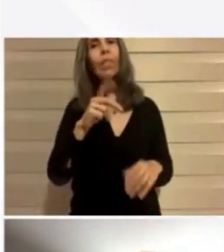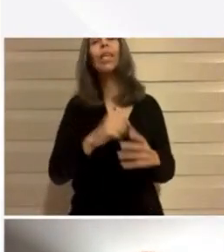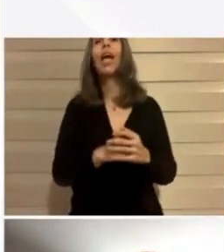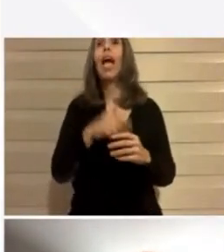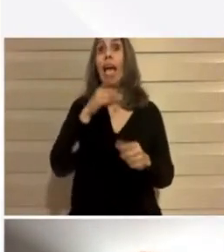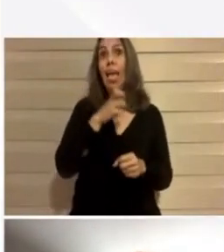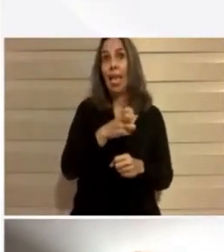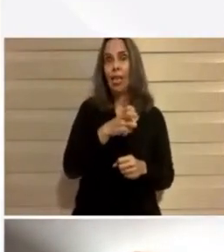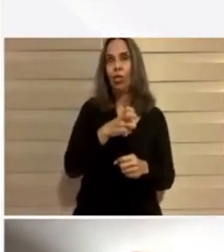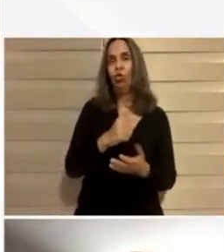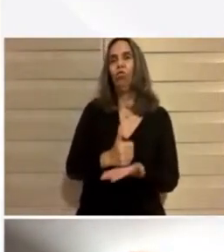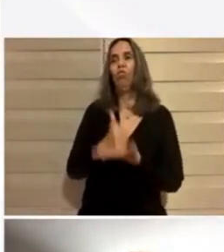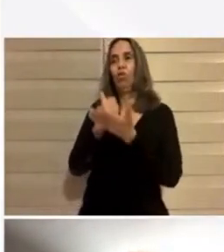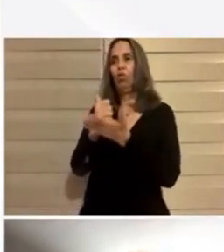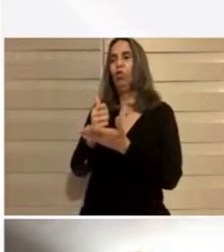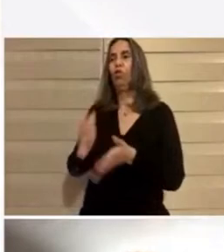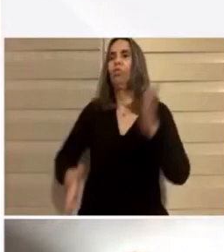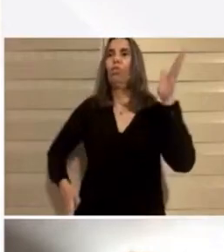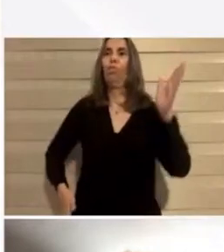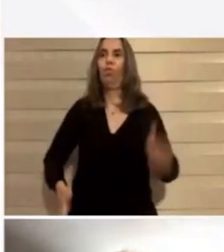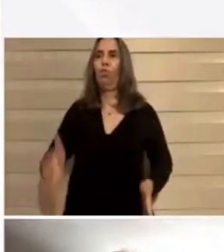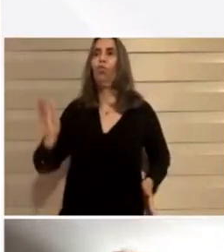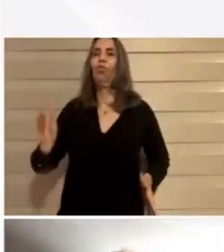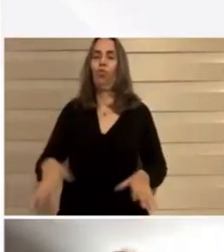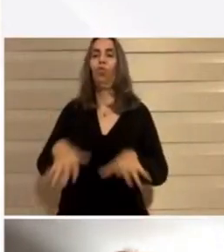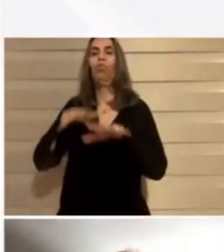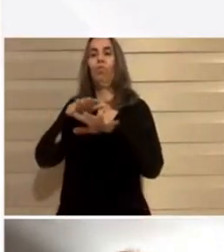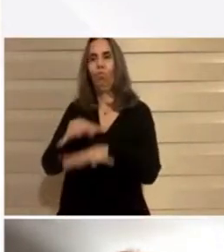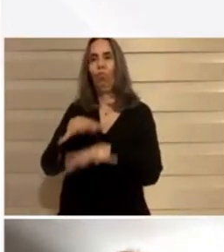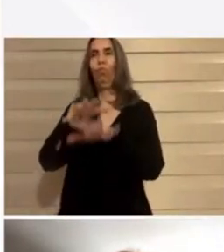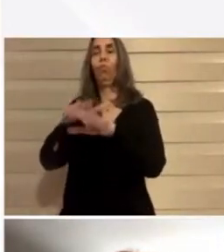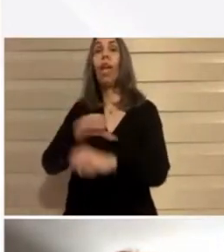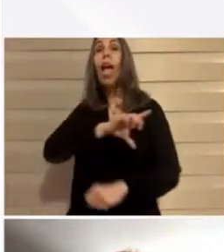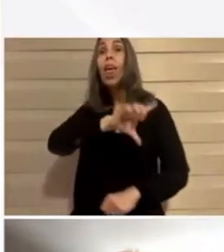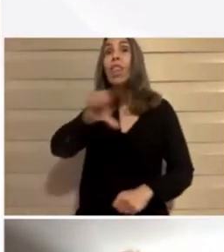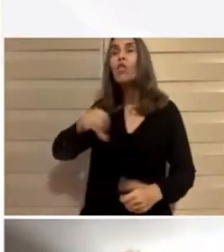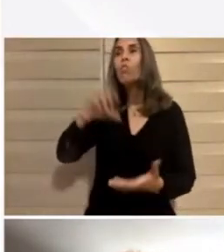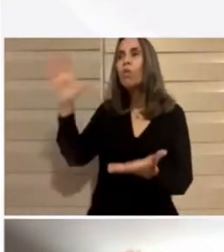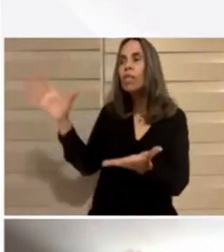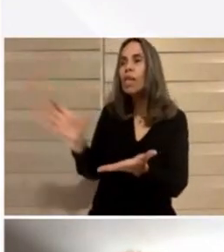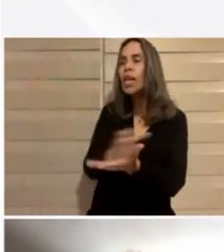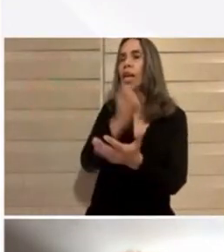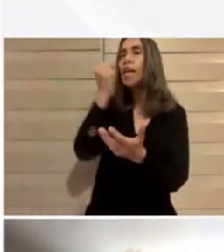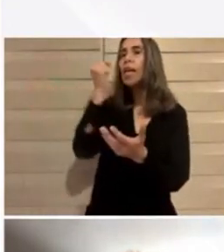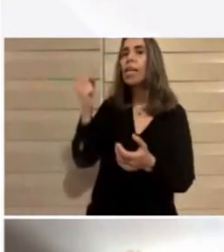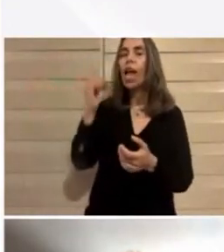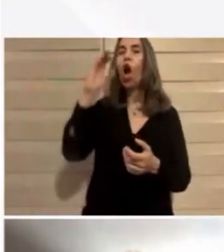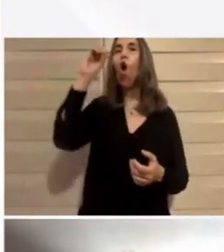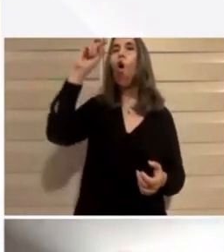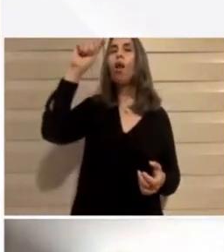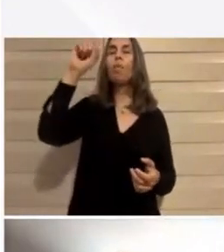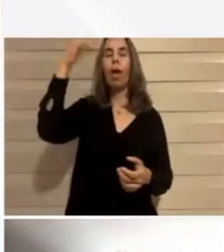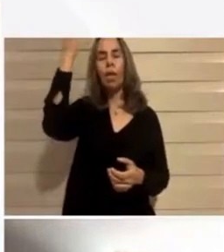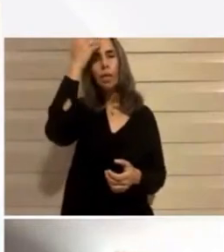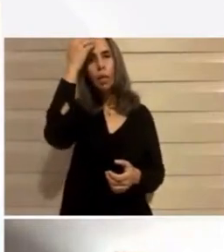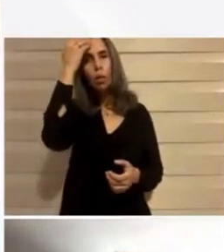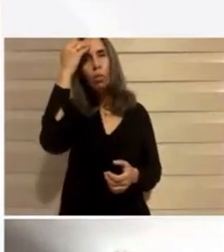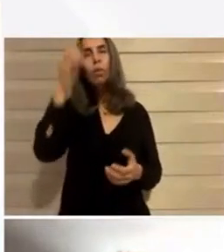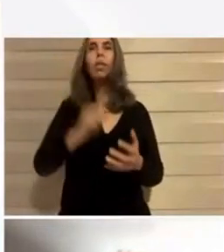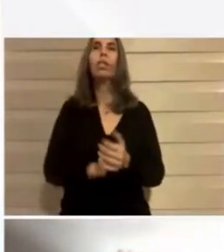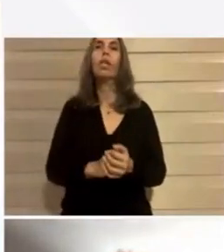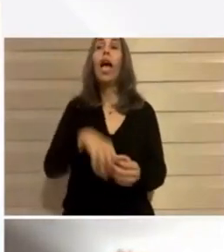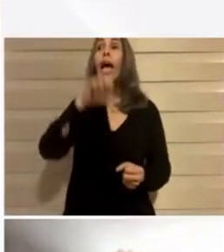de la escolta. Más adelante, gané las Olimpiadas del Conocimiento a nivel zona. También participé en Robotics